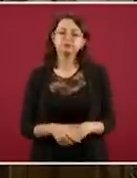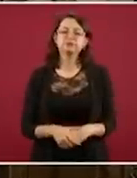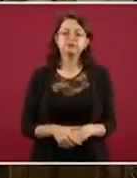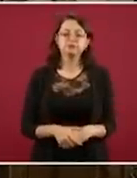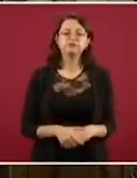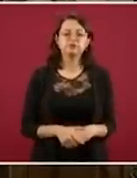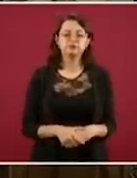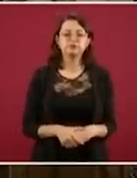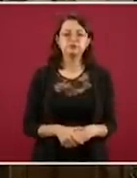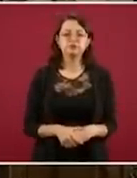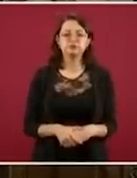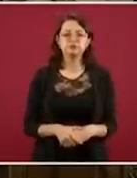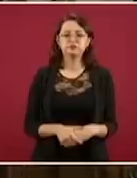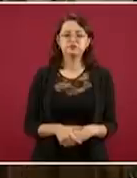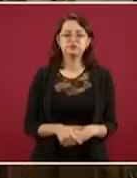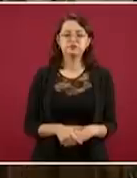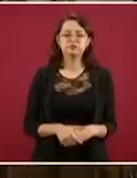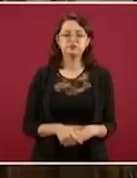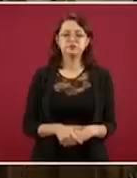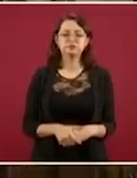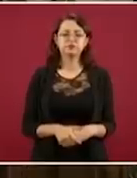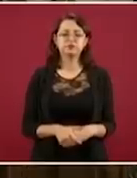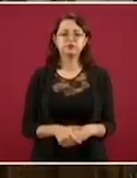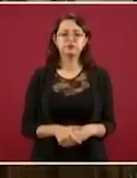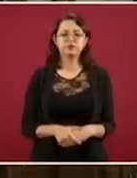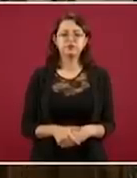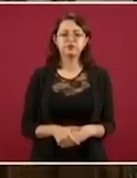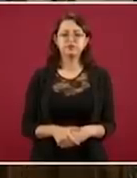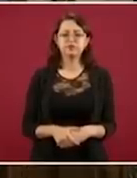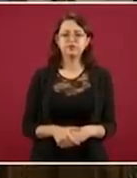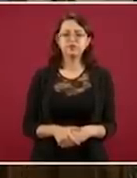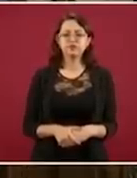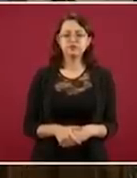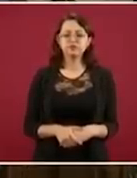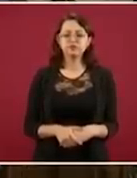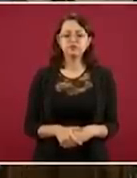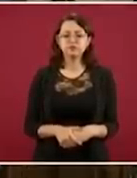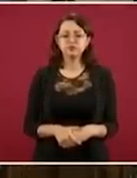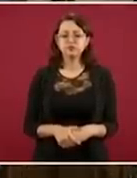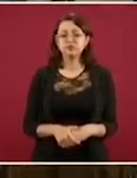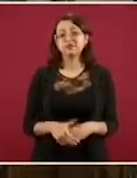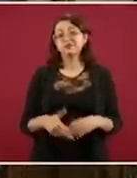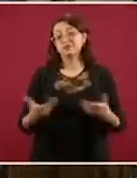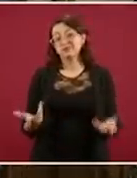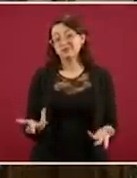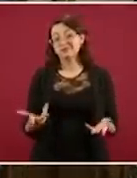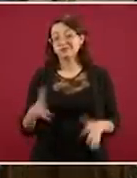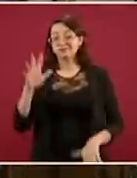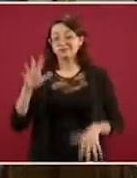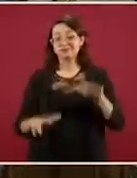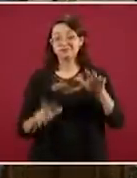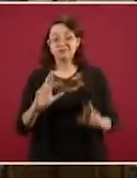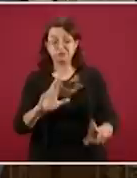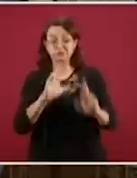No siempre se responde de manera positiva,